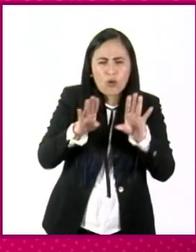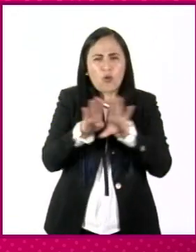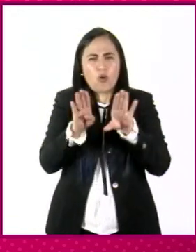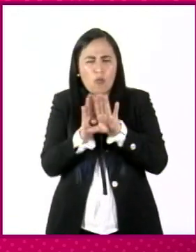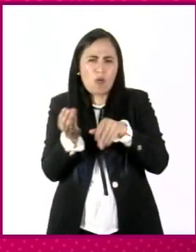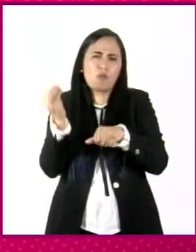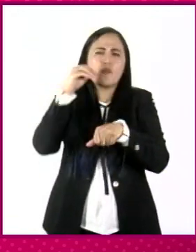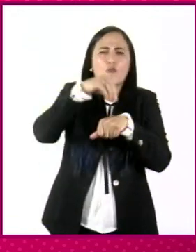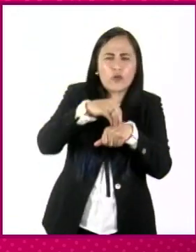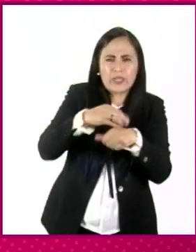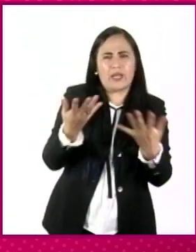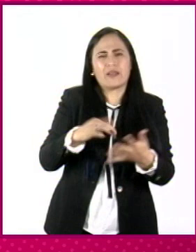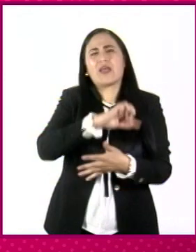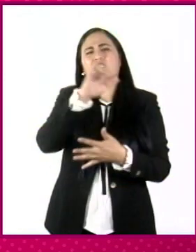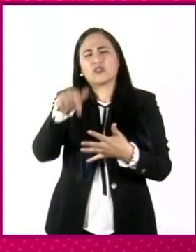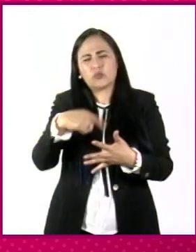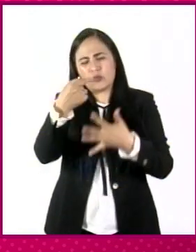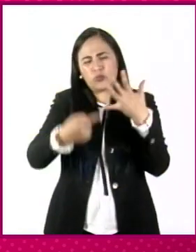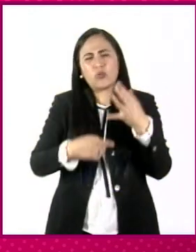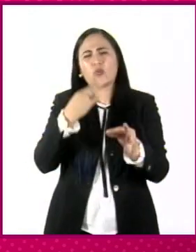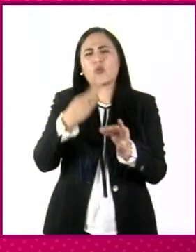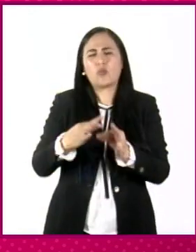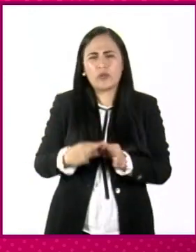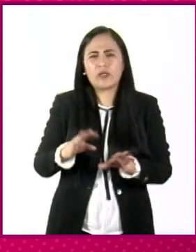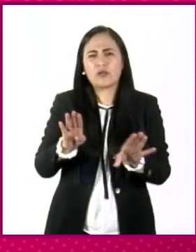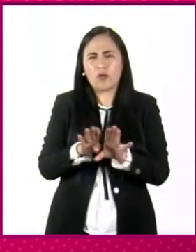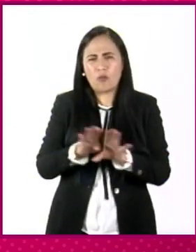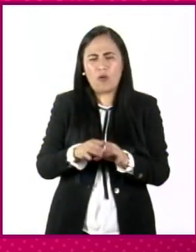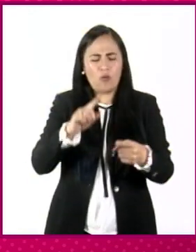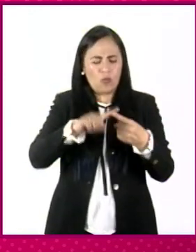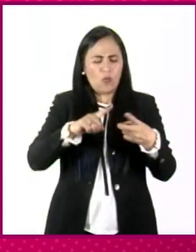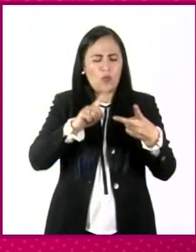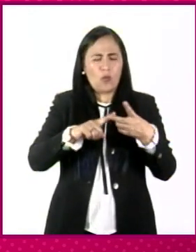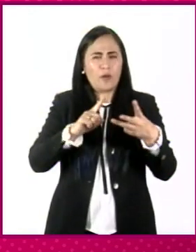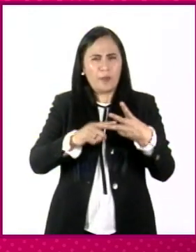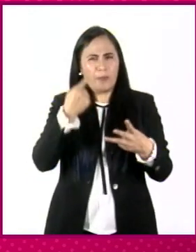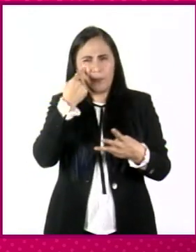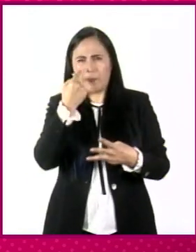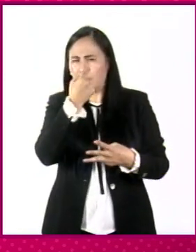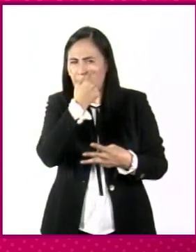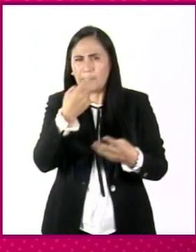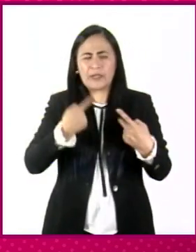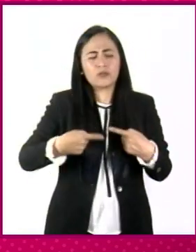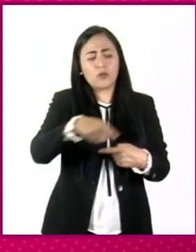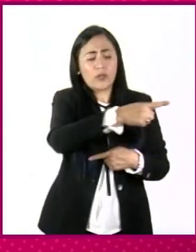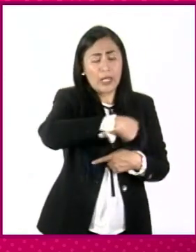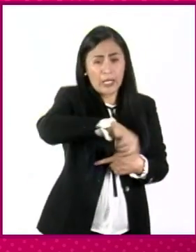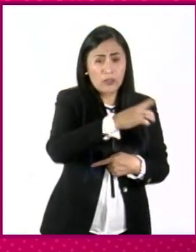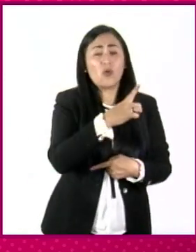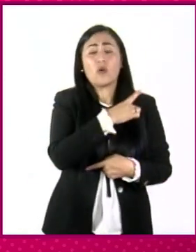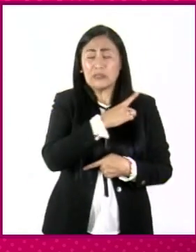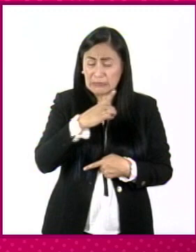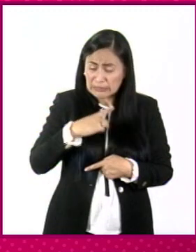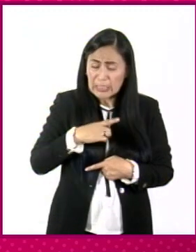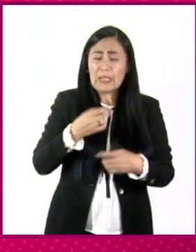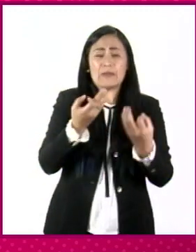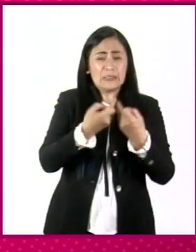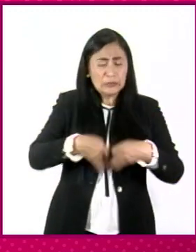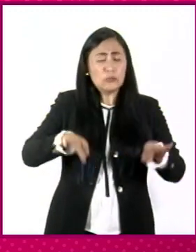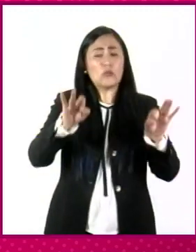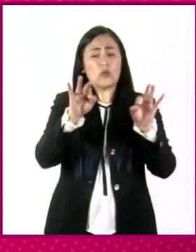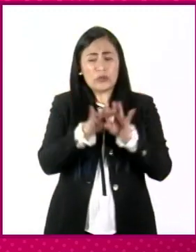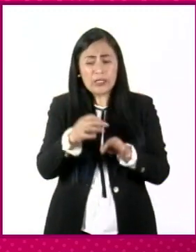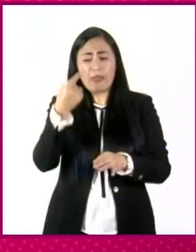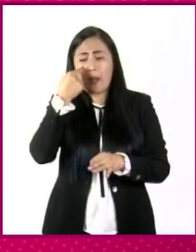forma en la que se llevan a cabo, ¿no? Entonces estaríamos hablando de 3 dimensiones donde los ciudadanos tendrían un papel muy relevante